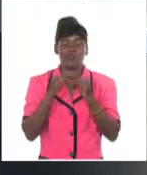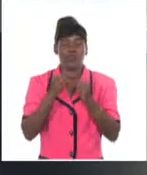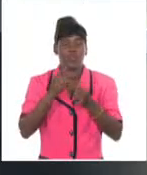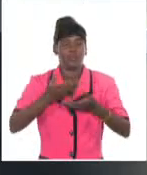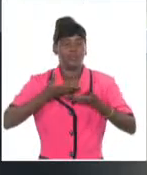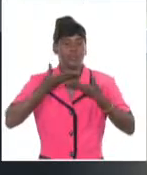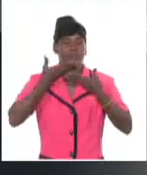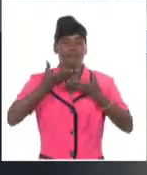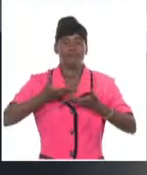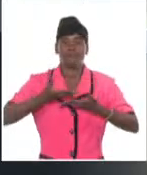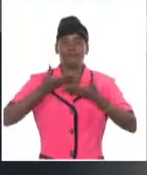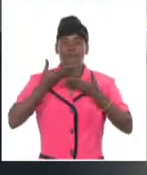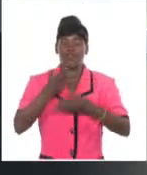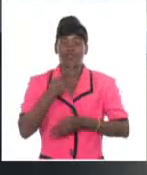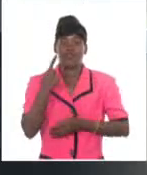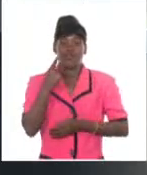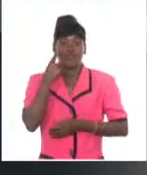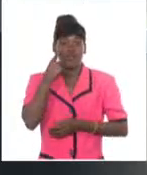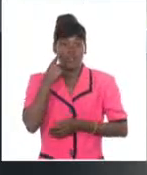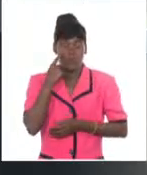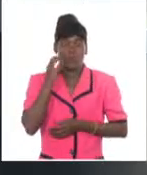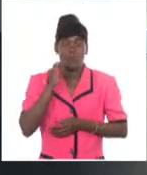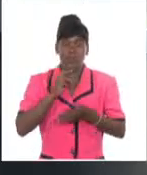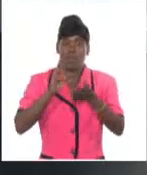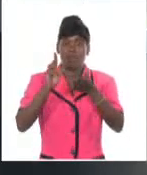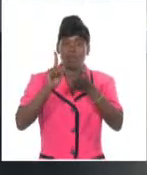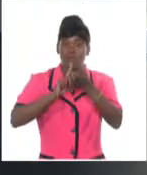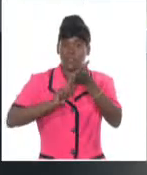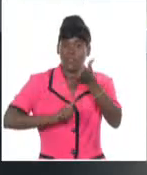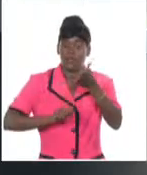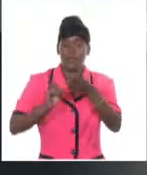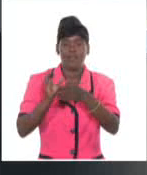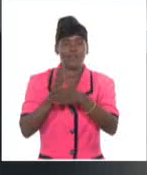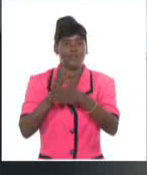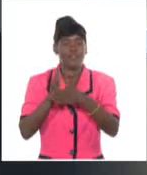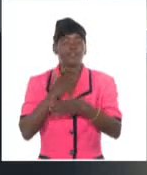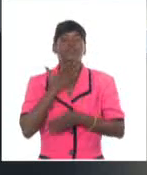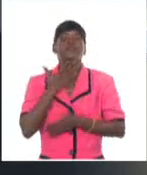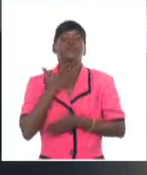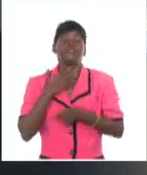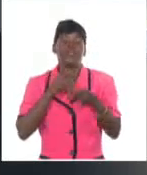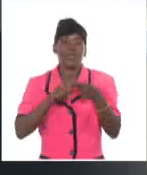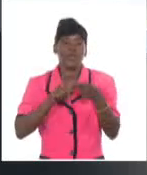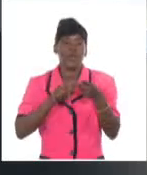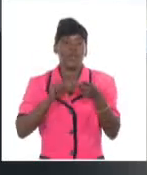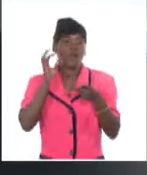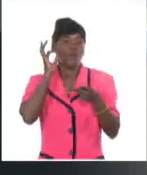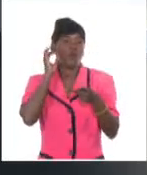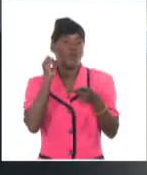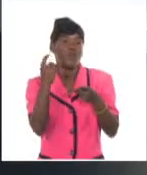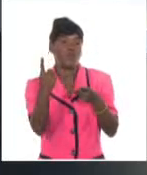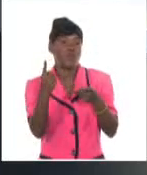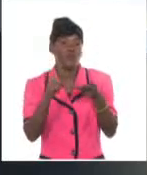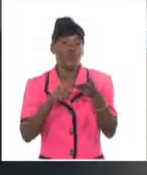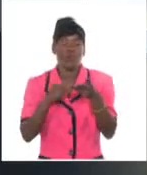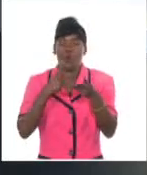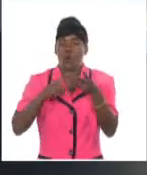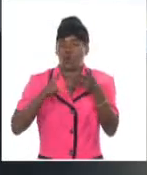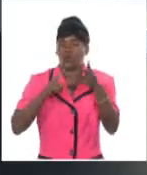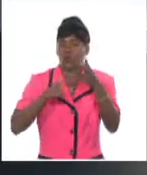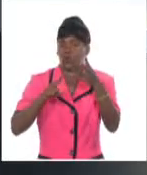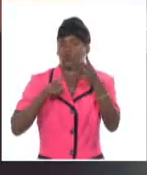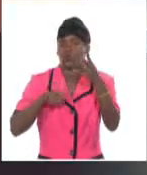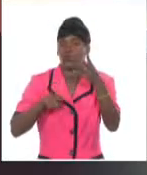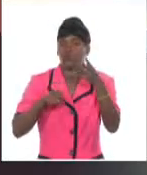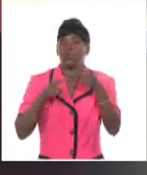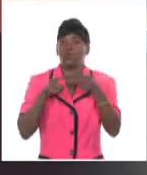que podemos apreciar en poemas como Deseo, La Mujer de Humo, Conjuro o Tiempo. De este último escojo un